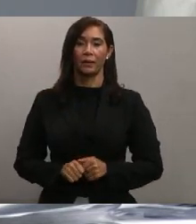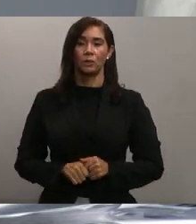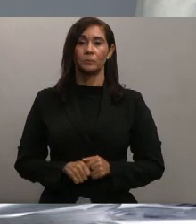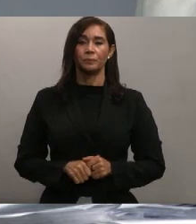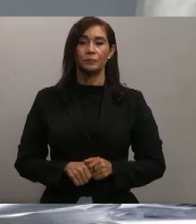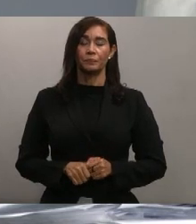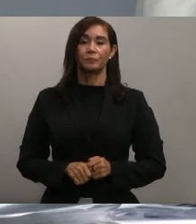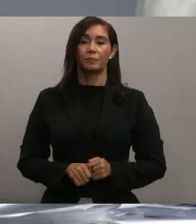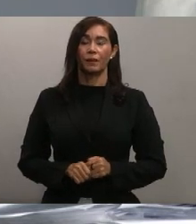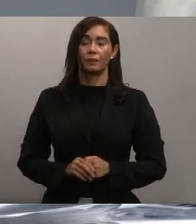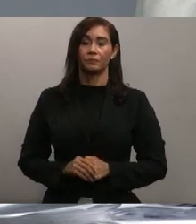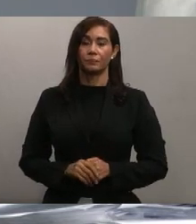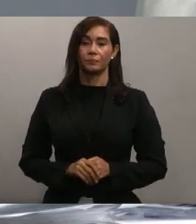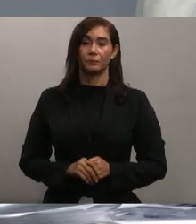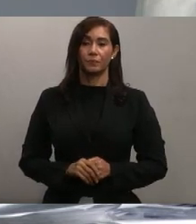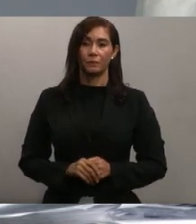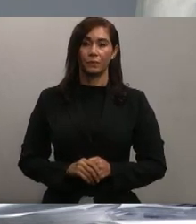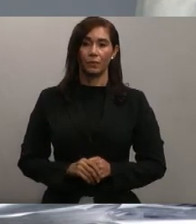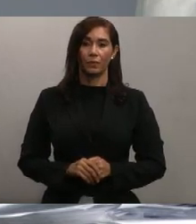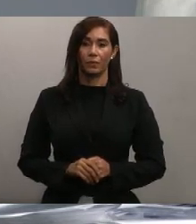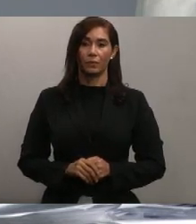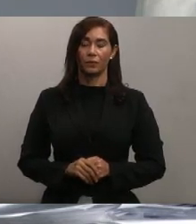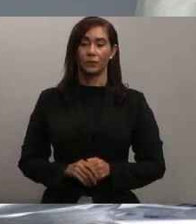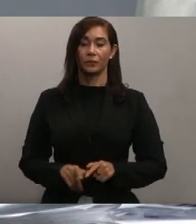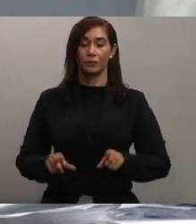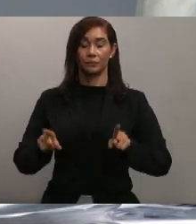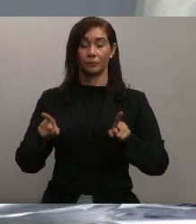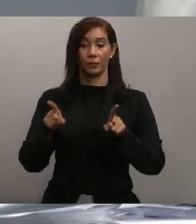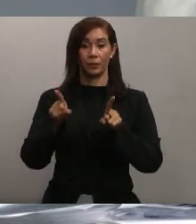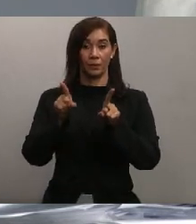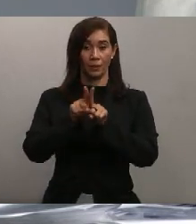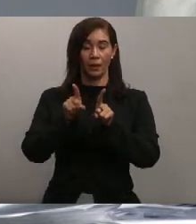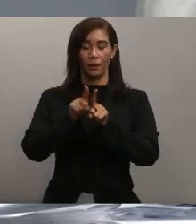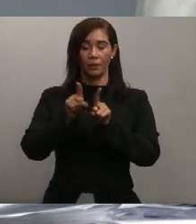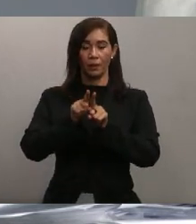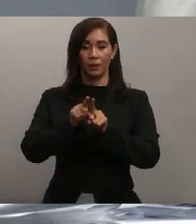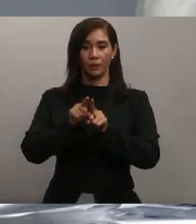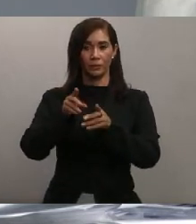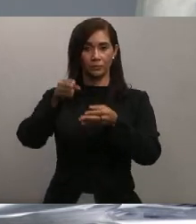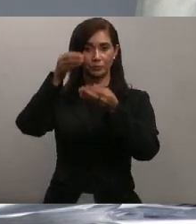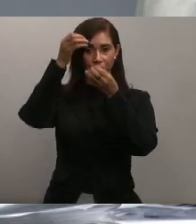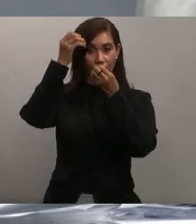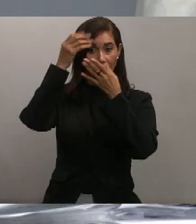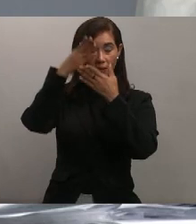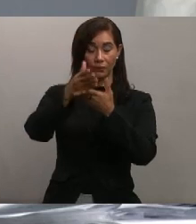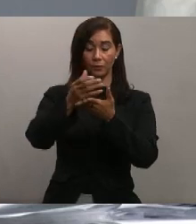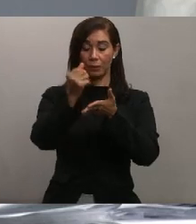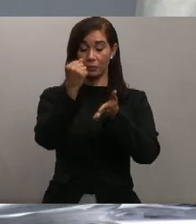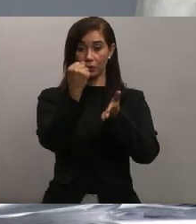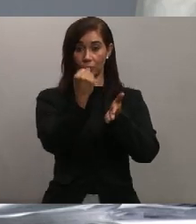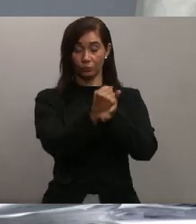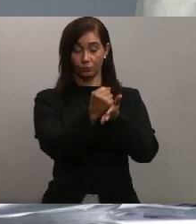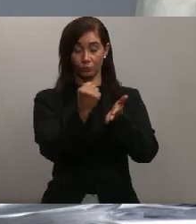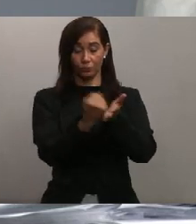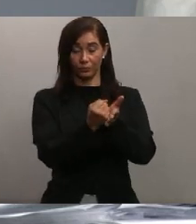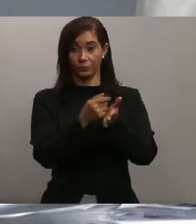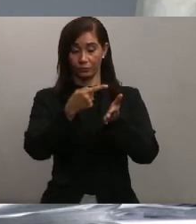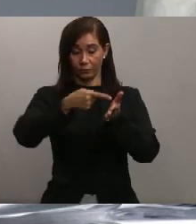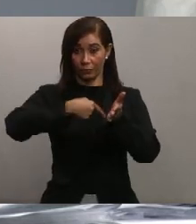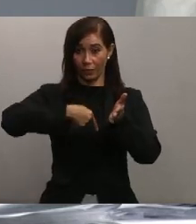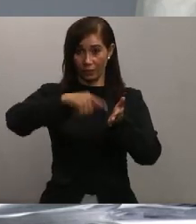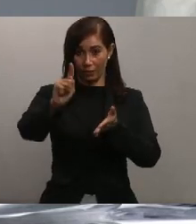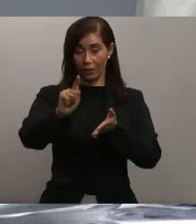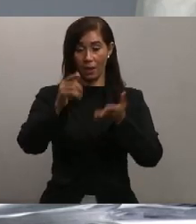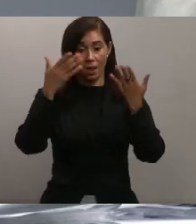Igualmente, queremos informar que fueron emitidos los certificados de habilitación para